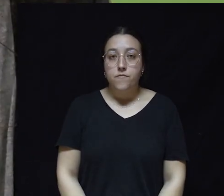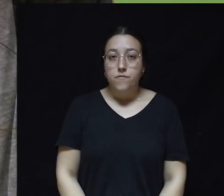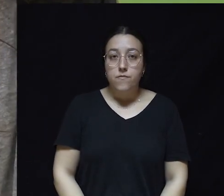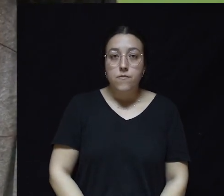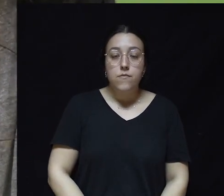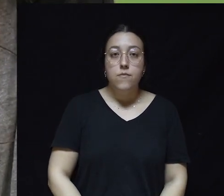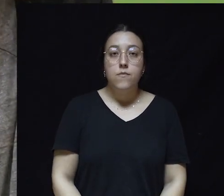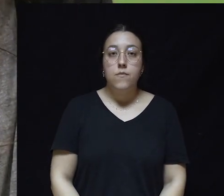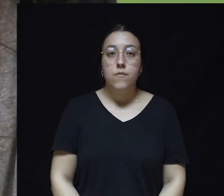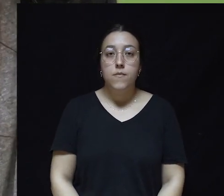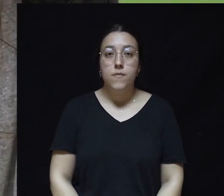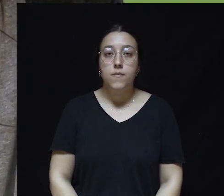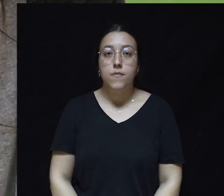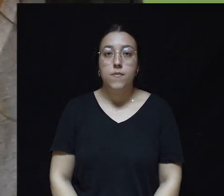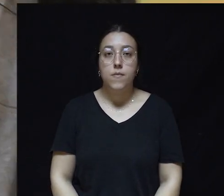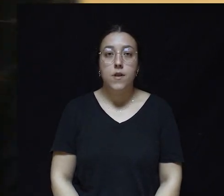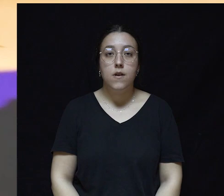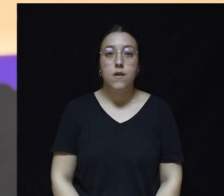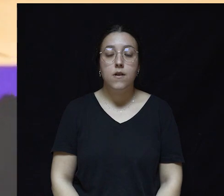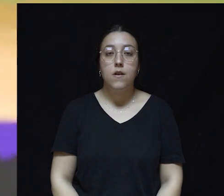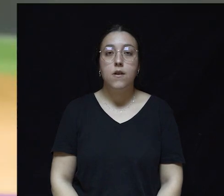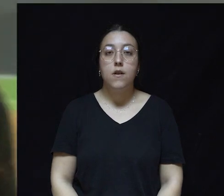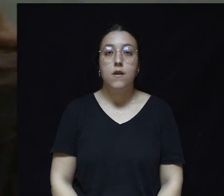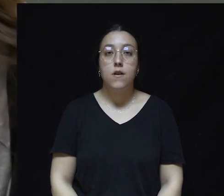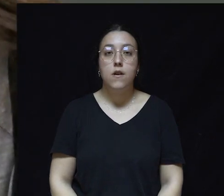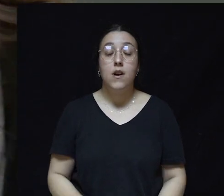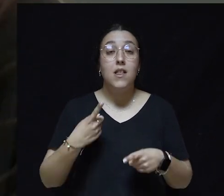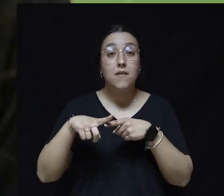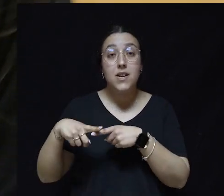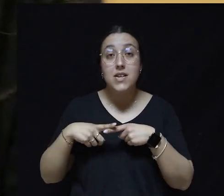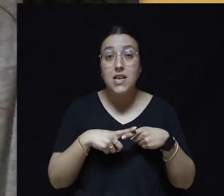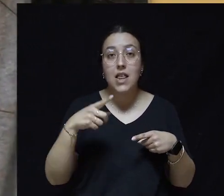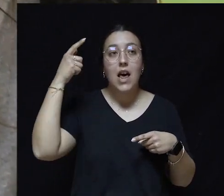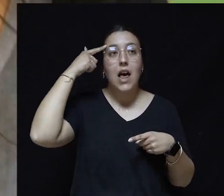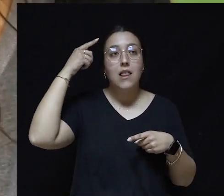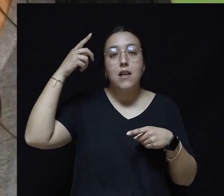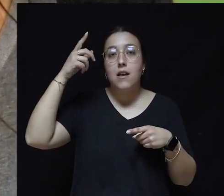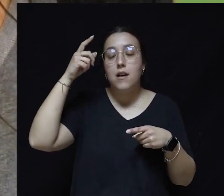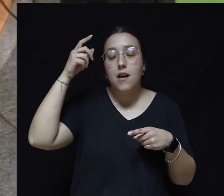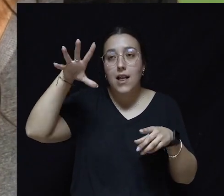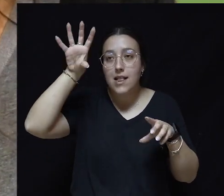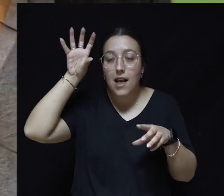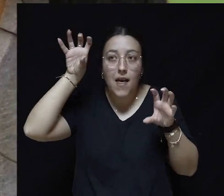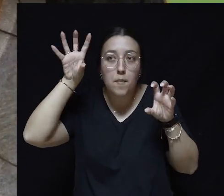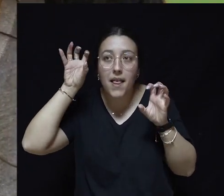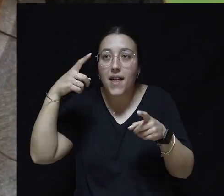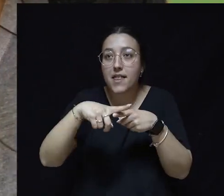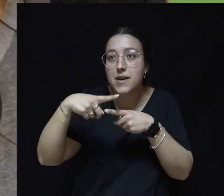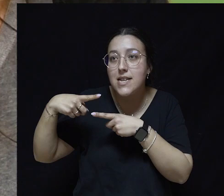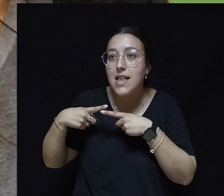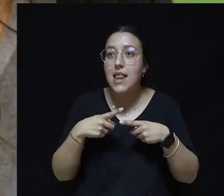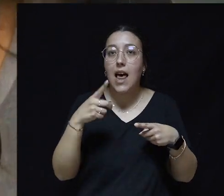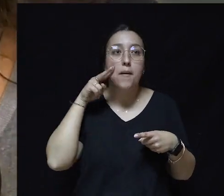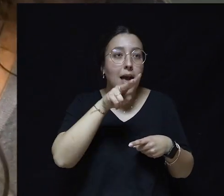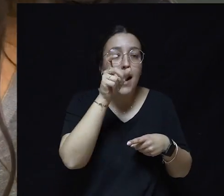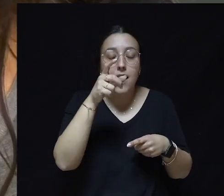ideológico, ¿no? Tendríamos, ¿no? Solo los propios alumnos, sino el profesorado, ¿no? La diversidad de capacidades,